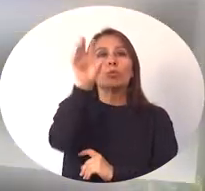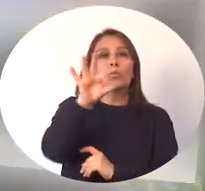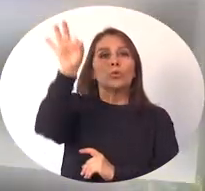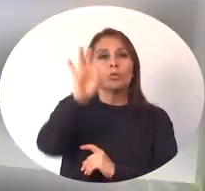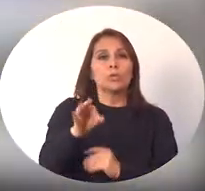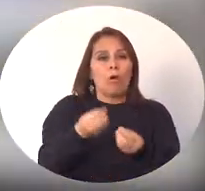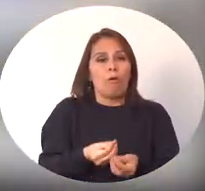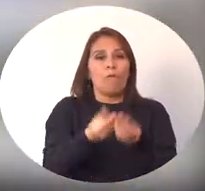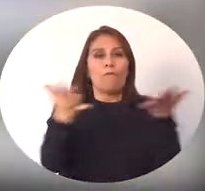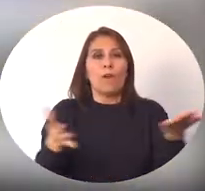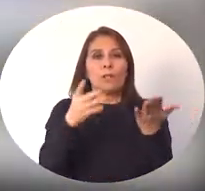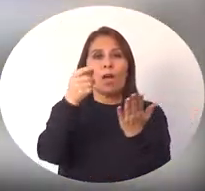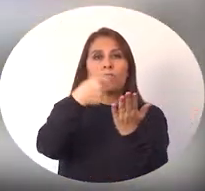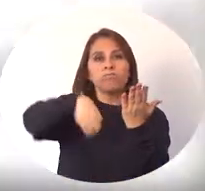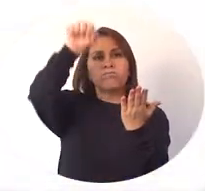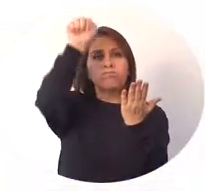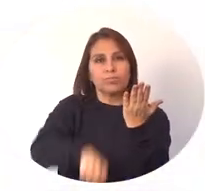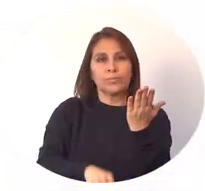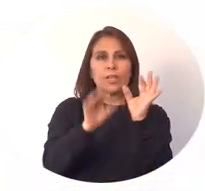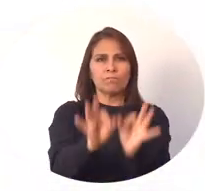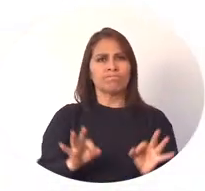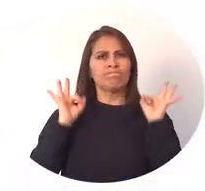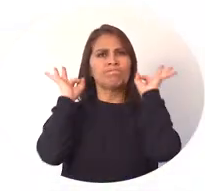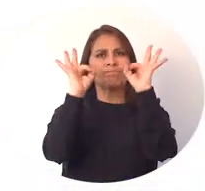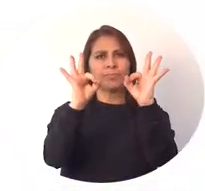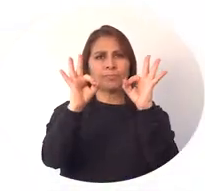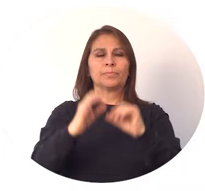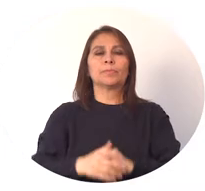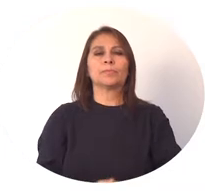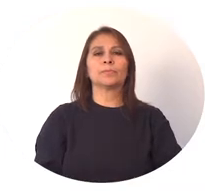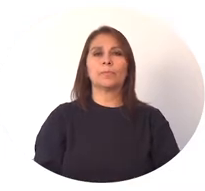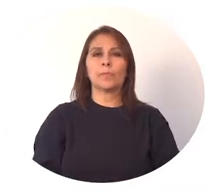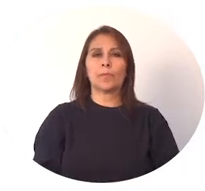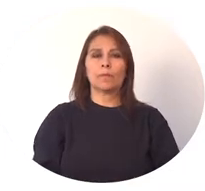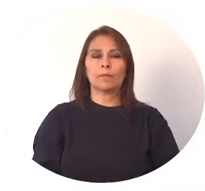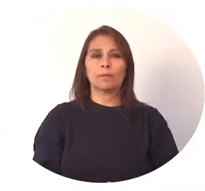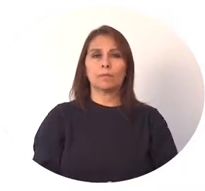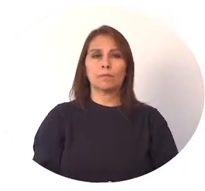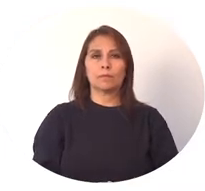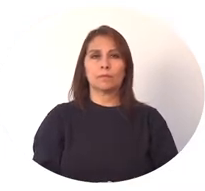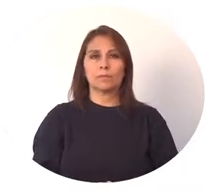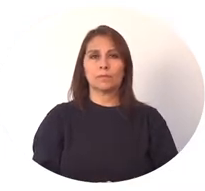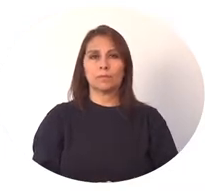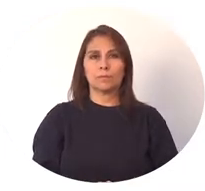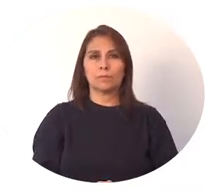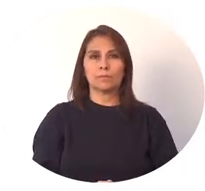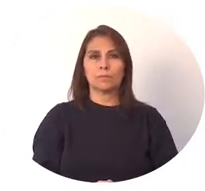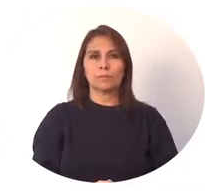82% de su oferta académica con acreditación de alta calidad.